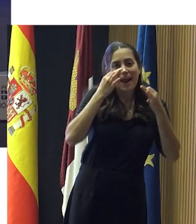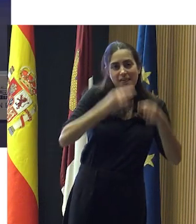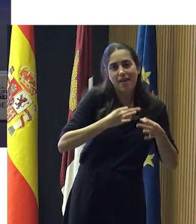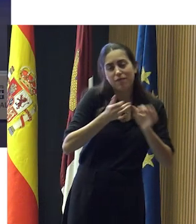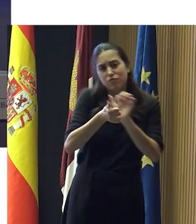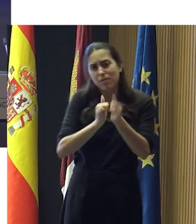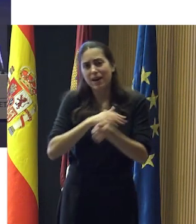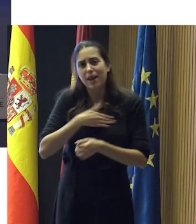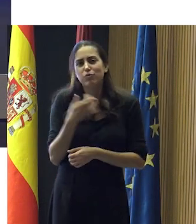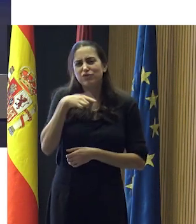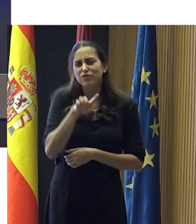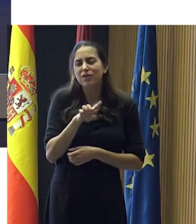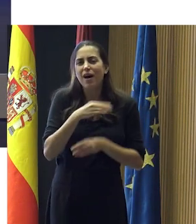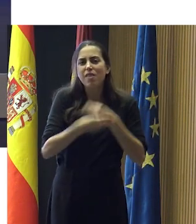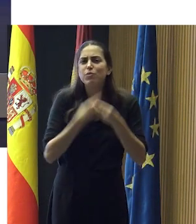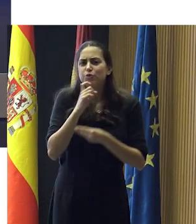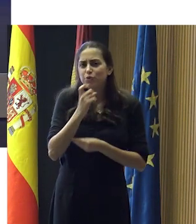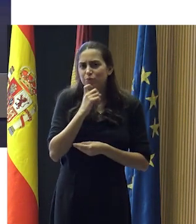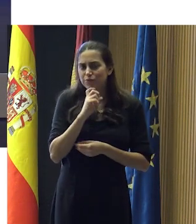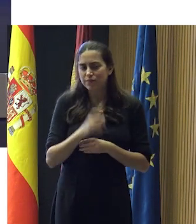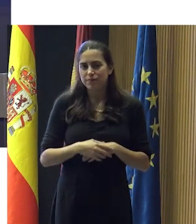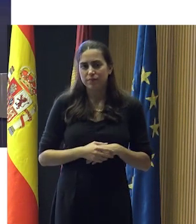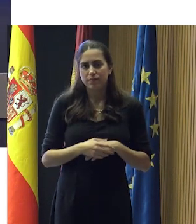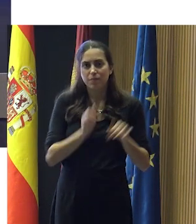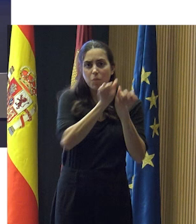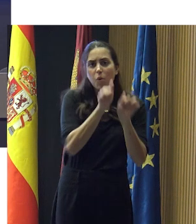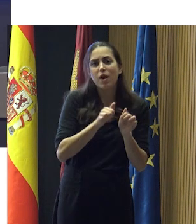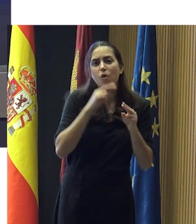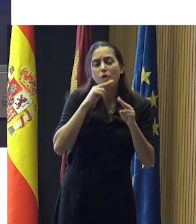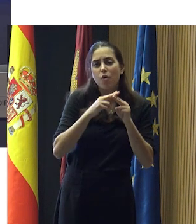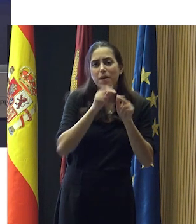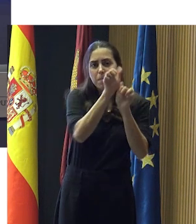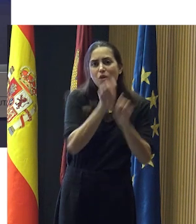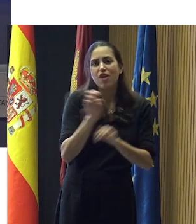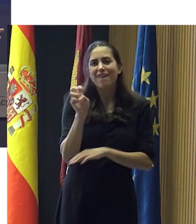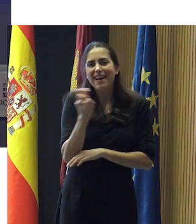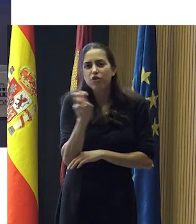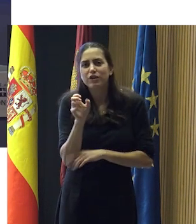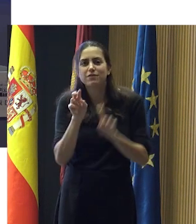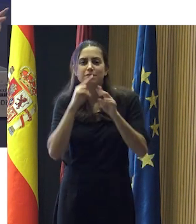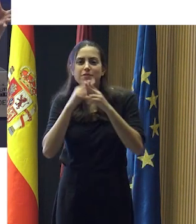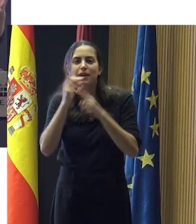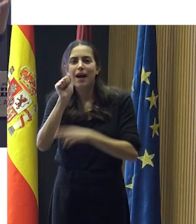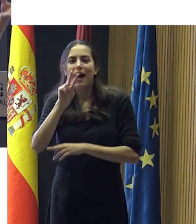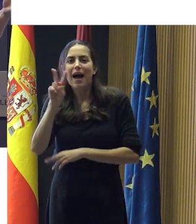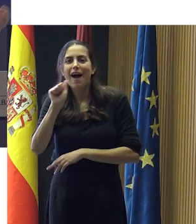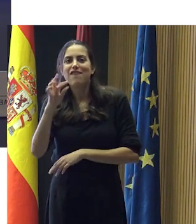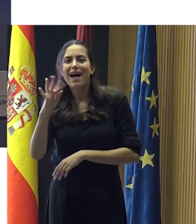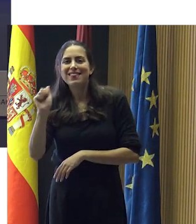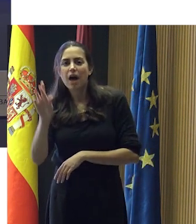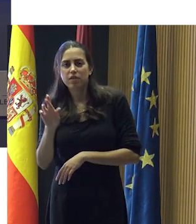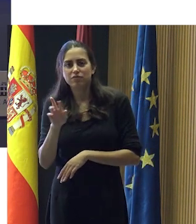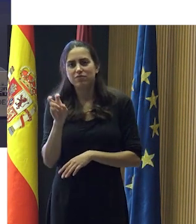hemos desarrollado, de hecho, unos modelos que conocemos como modelos de ratones avatares. ¿Por qué ratón